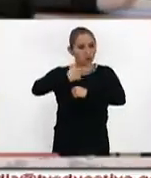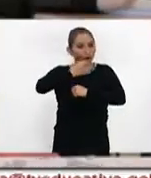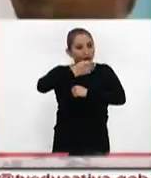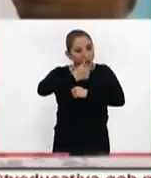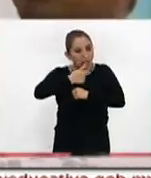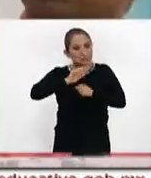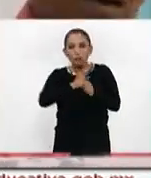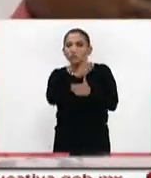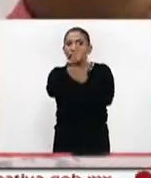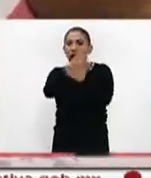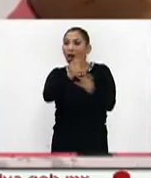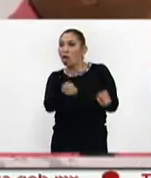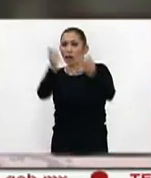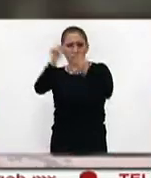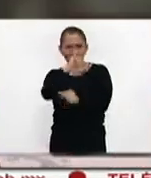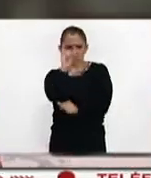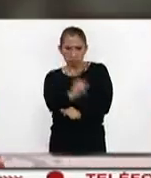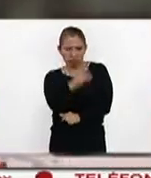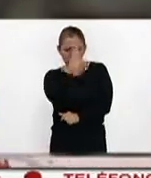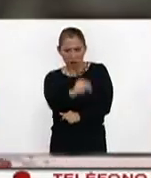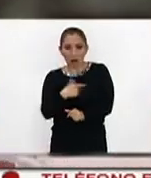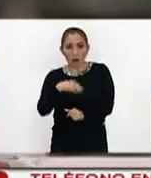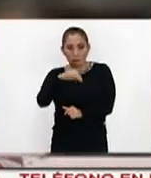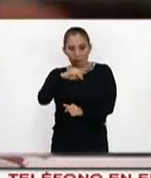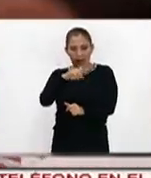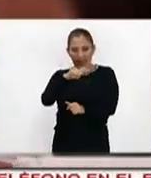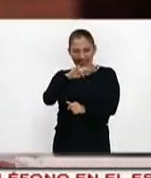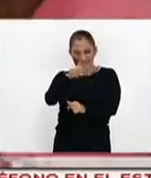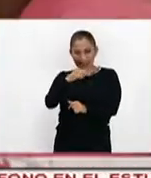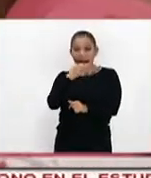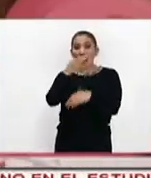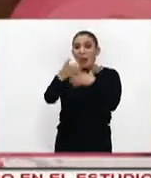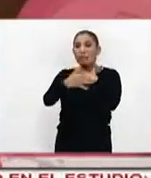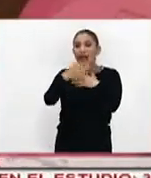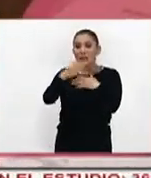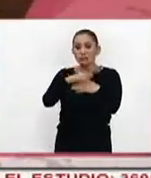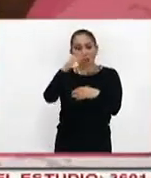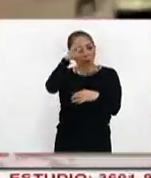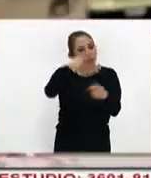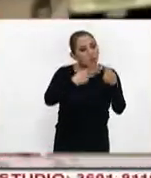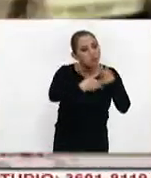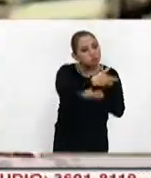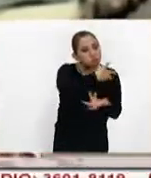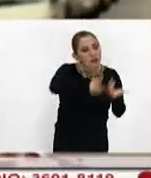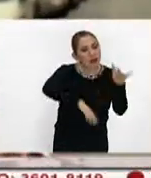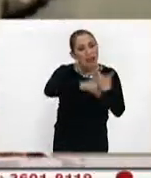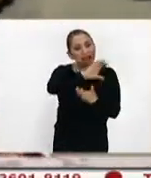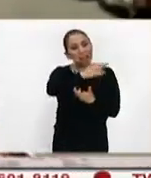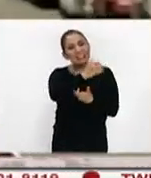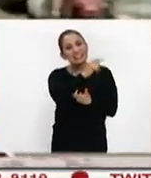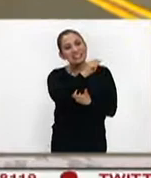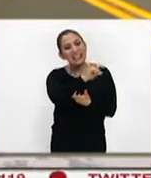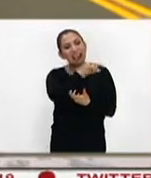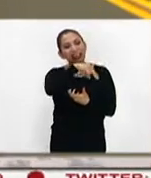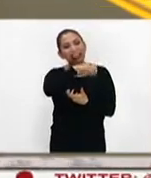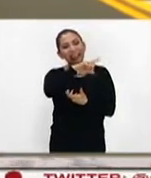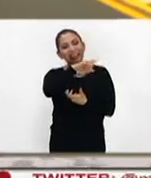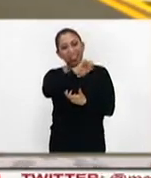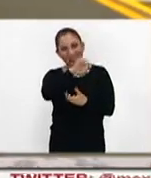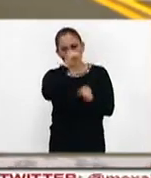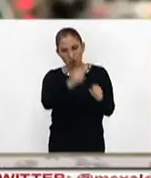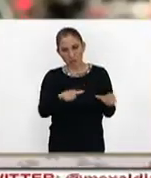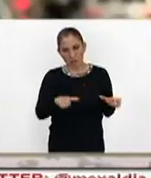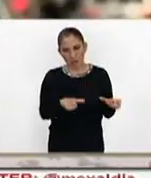ser desplegado será deportado. Esto luego de que Mattis anunciara haber llegado a un acuerdo con Kirstjen Nielsen, secretaria de